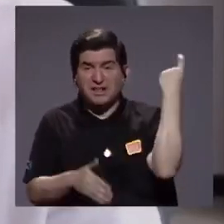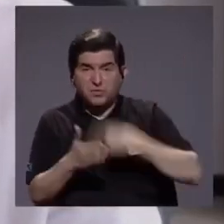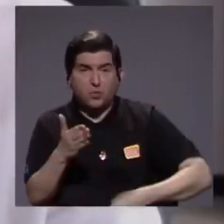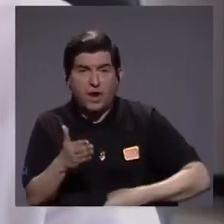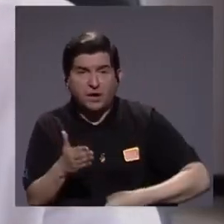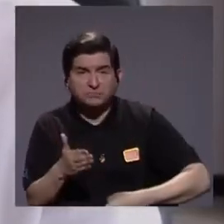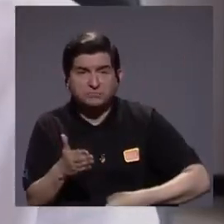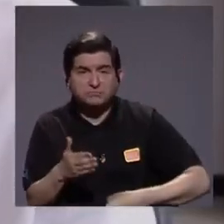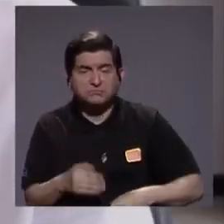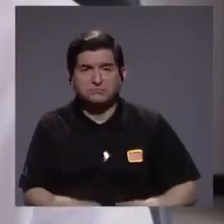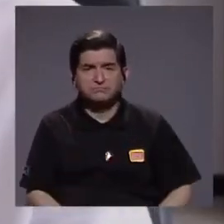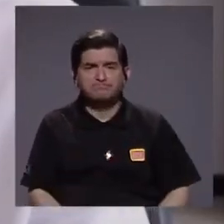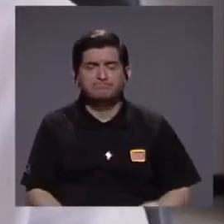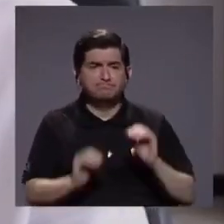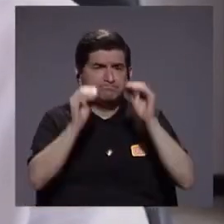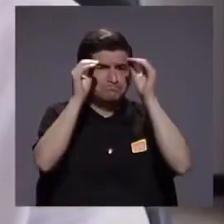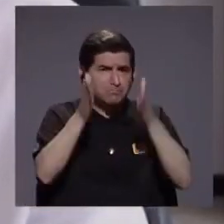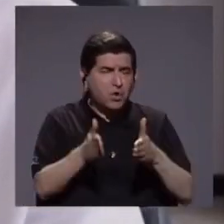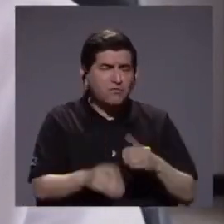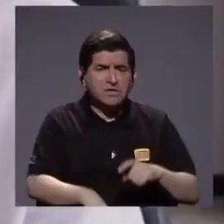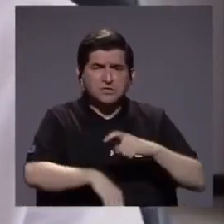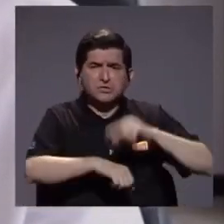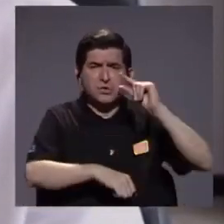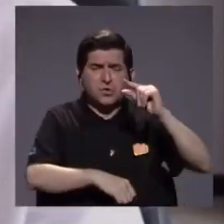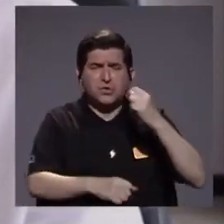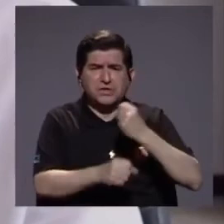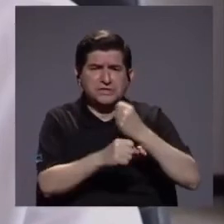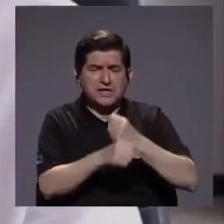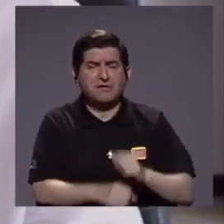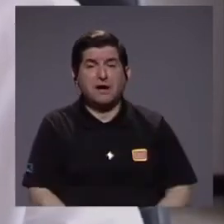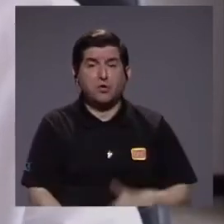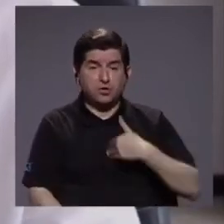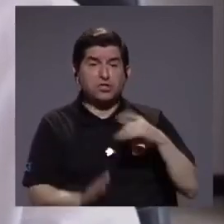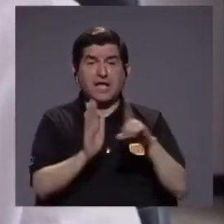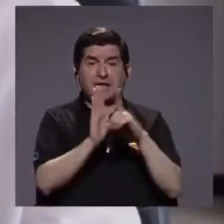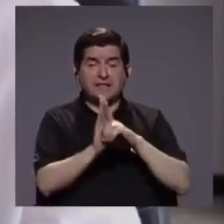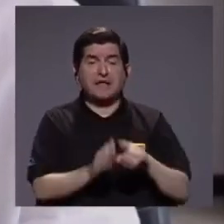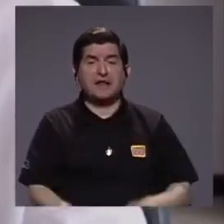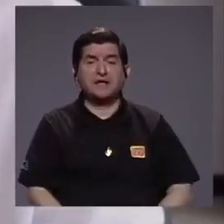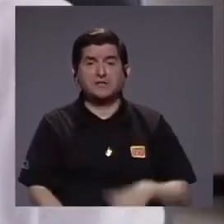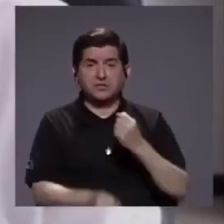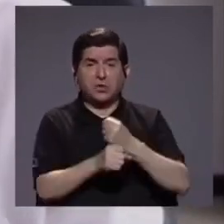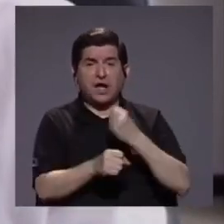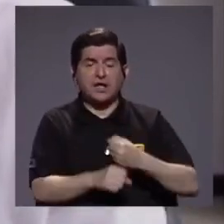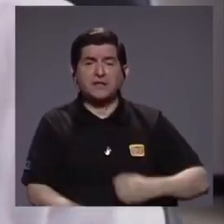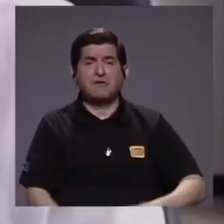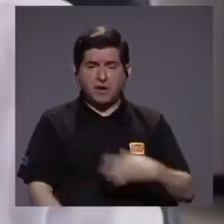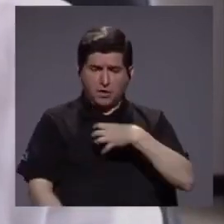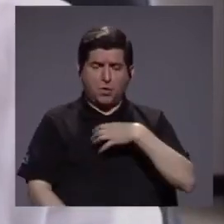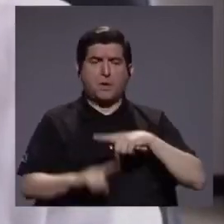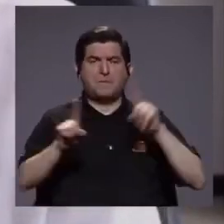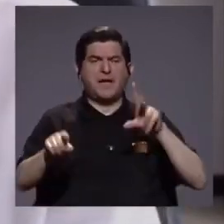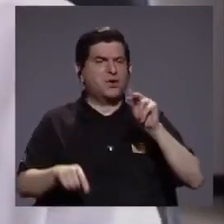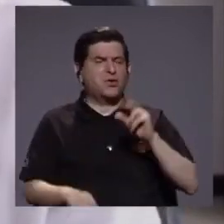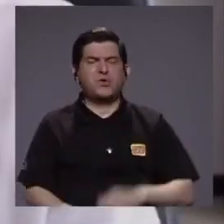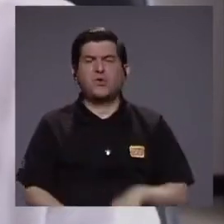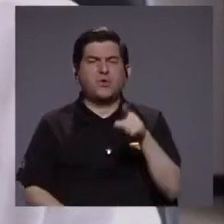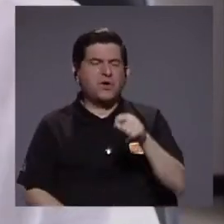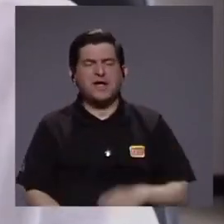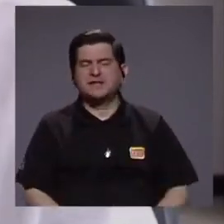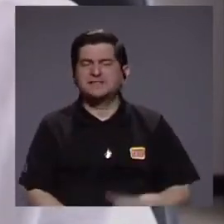realidad es dura. Y entonces hay profesores interinos que tienen derecho a su plaza en propiedad y la administración les niega porque son de una carrera desconcentrada.